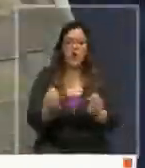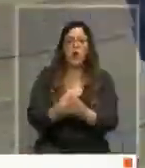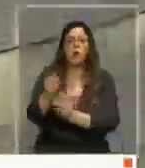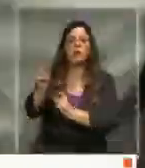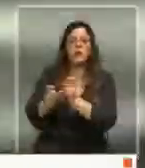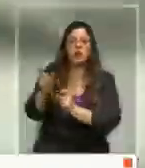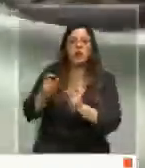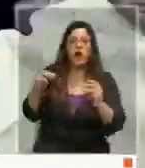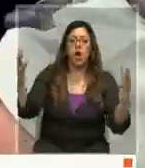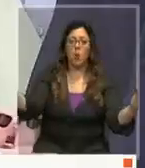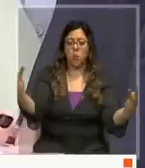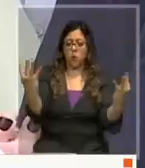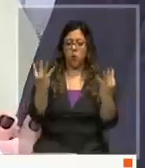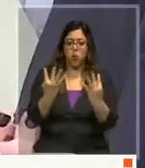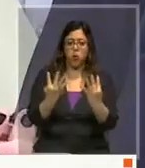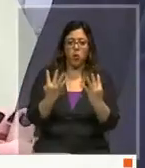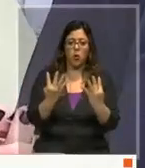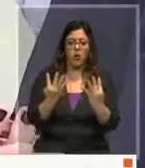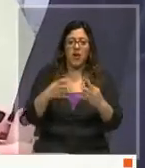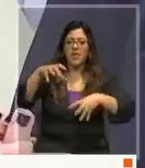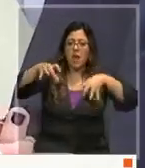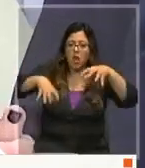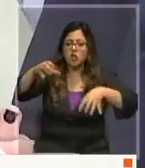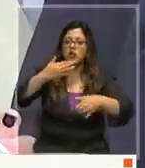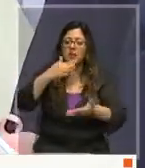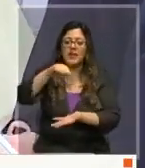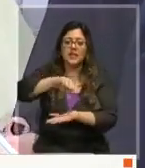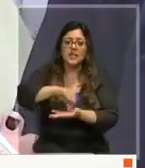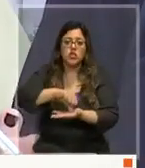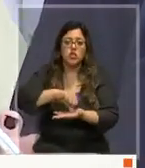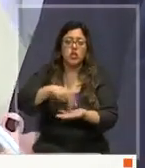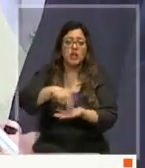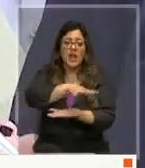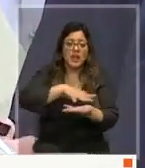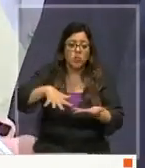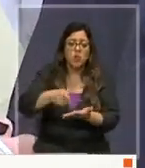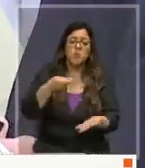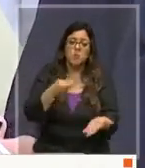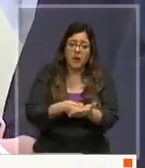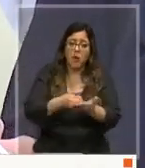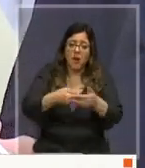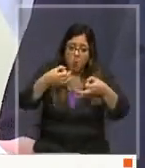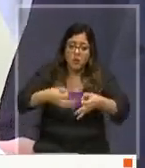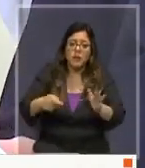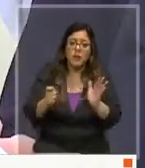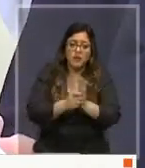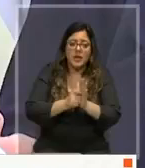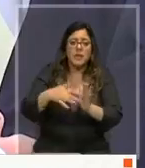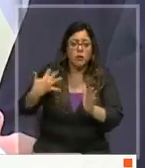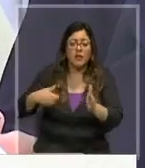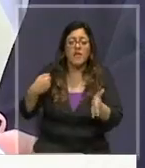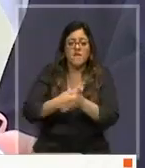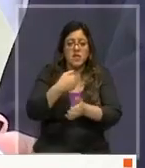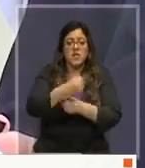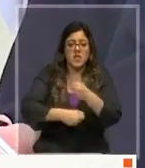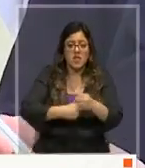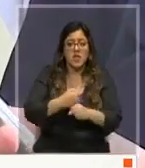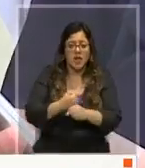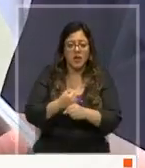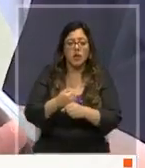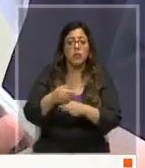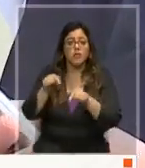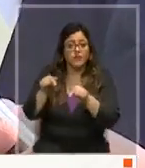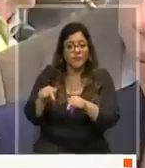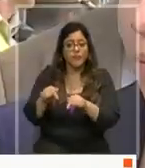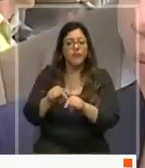nos visitan y también de todos los cerros y del centro de la ciudad y vienen a hacer sus compras naturalmente en estas fechas que son marcadas por el fin de año. Dado que es así,